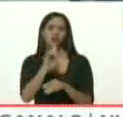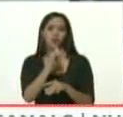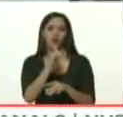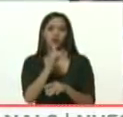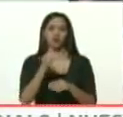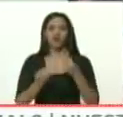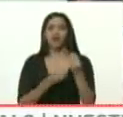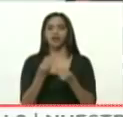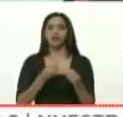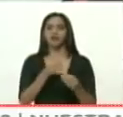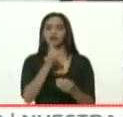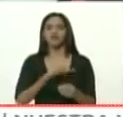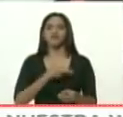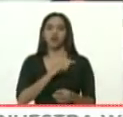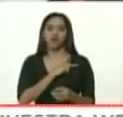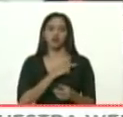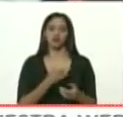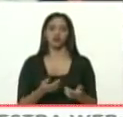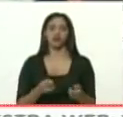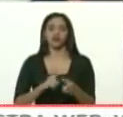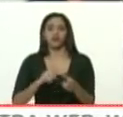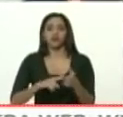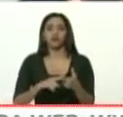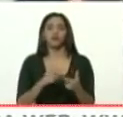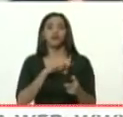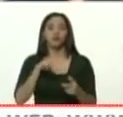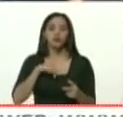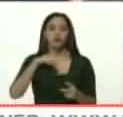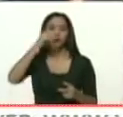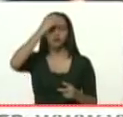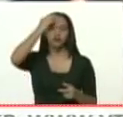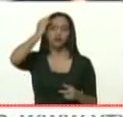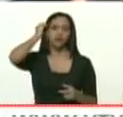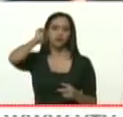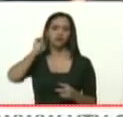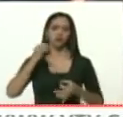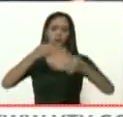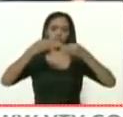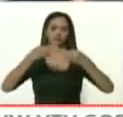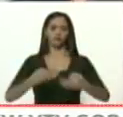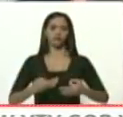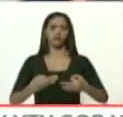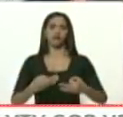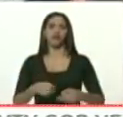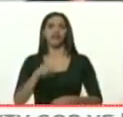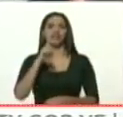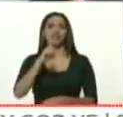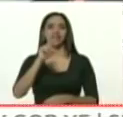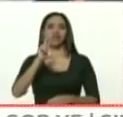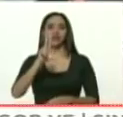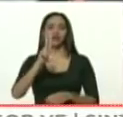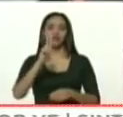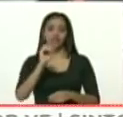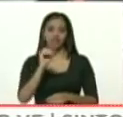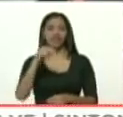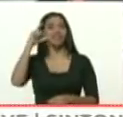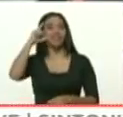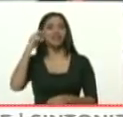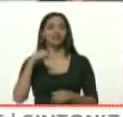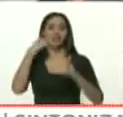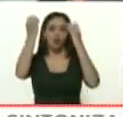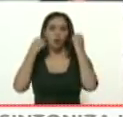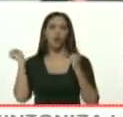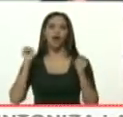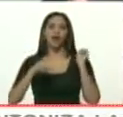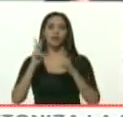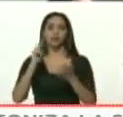de información negativa. Sin embargo, pues nosotros nos mantuvimos. Esos 130 días de guarimba de 2017,